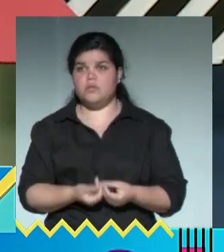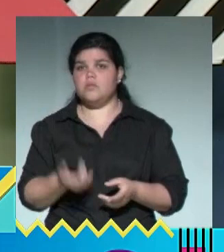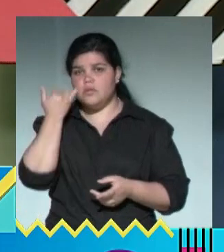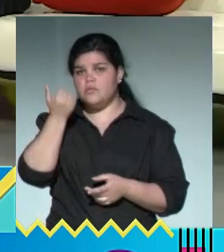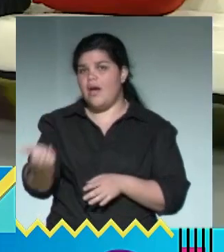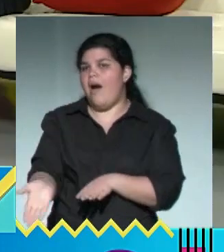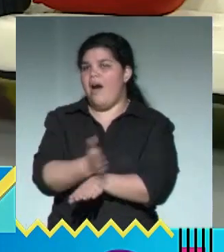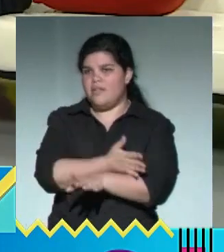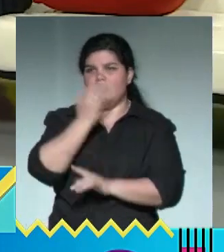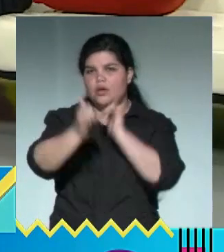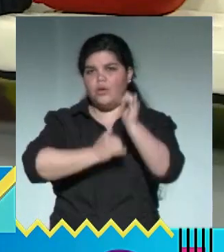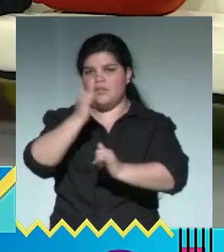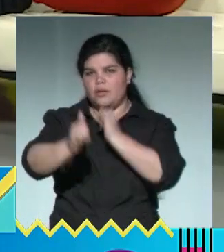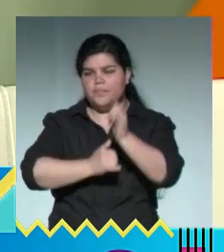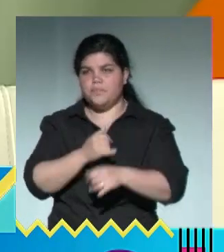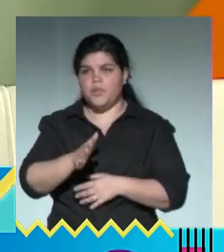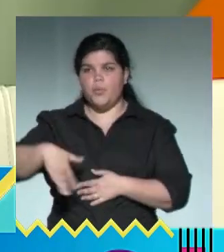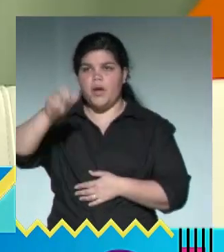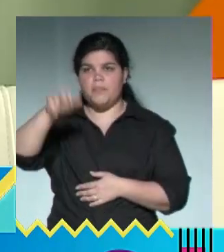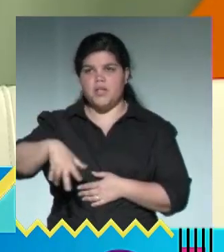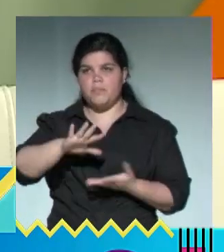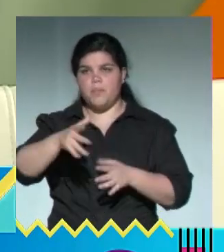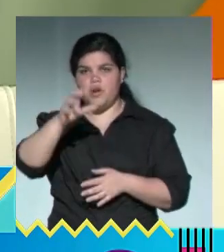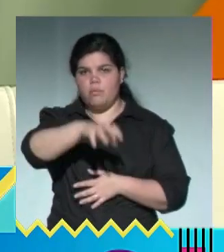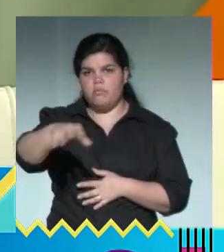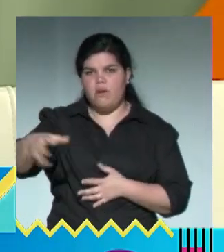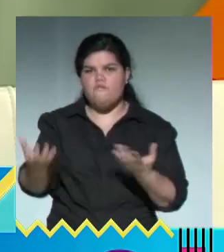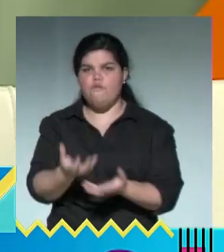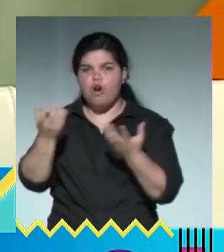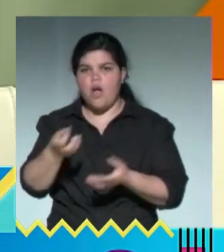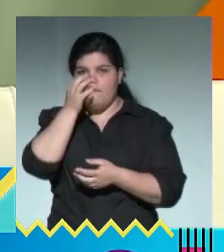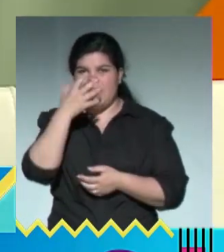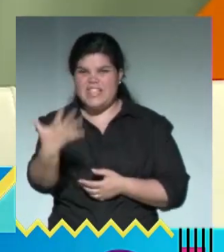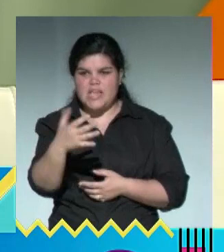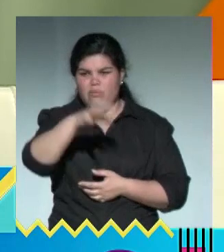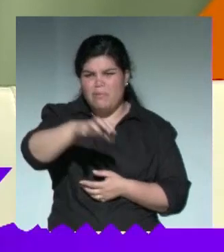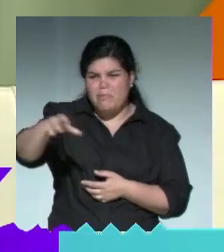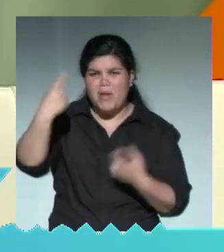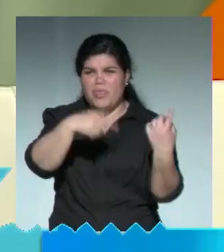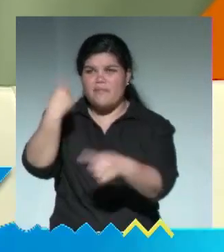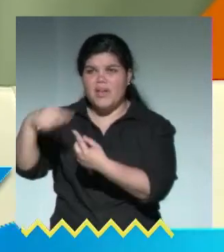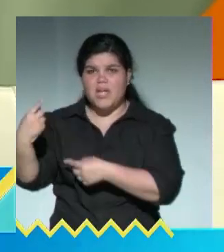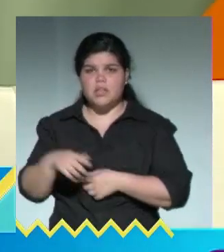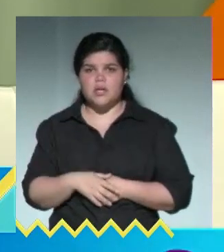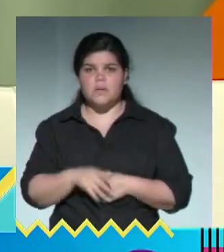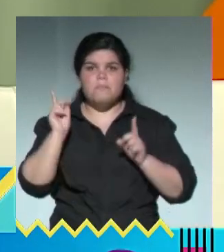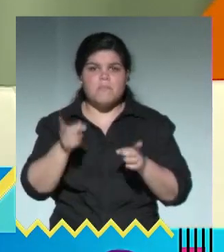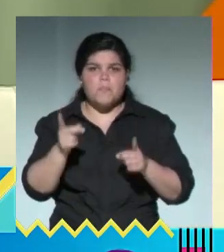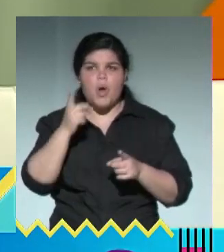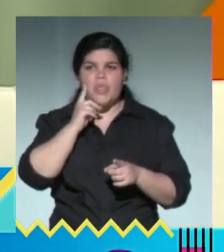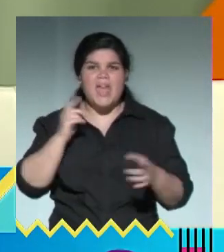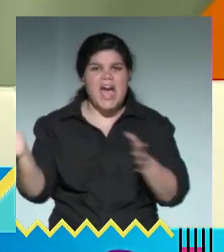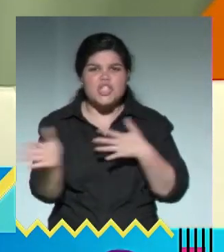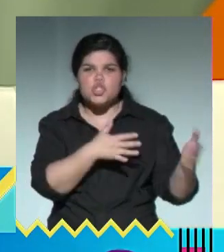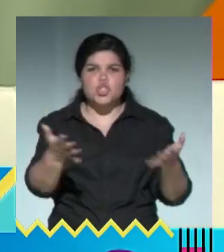temprano, hace un rato justamente Guaymallén tuvo como 25 por lo menos y fue justamente como vos decís, prendieron un día con sonda. O sea, no